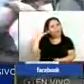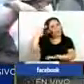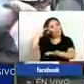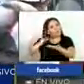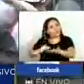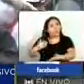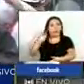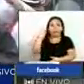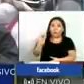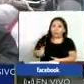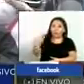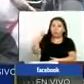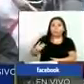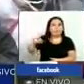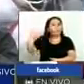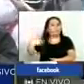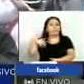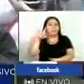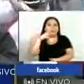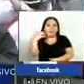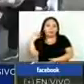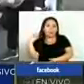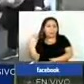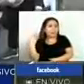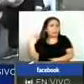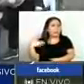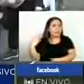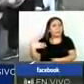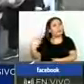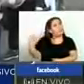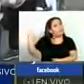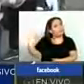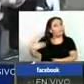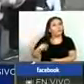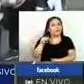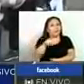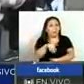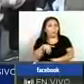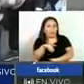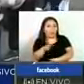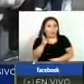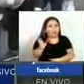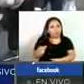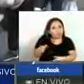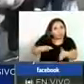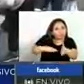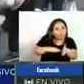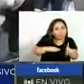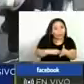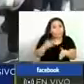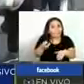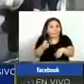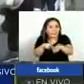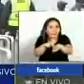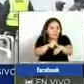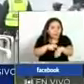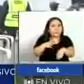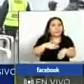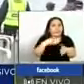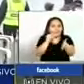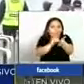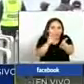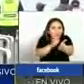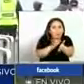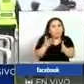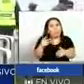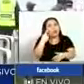más de 100 vuelos diarios acostumbrados antes del inicio de la pandemia en las terminales terrestres capitalinas los pasajeros tenían viajes programados